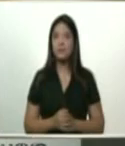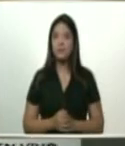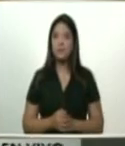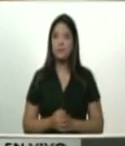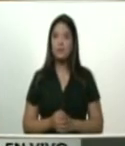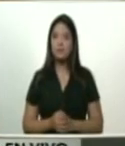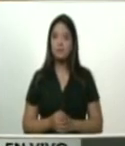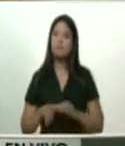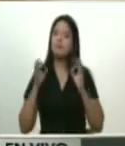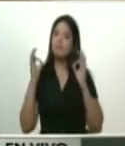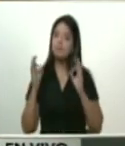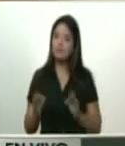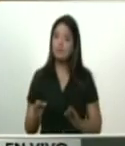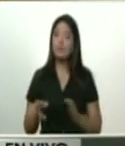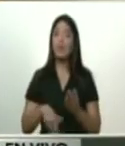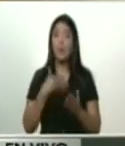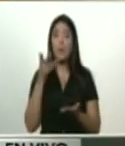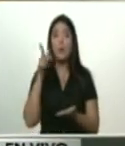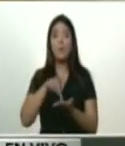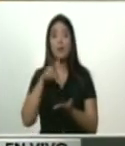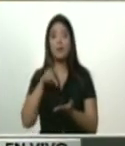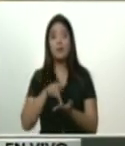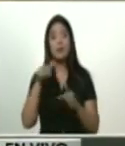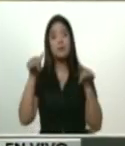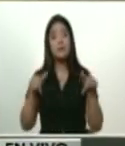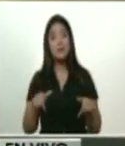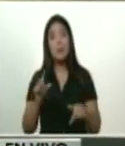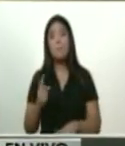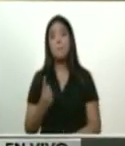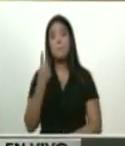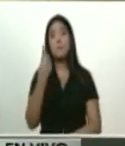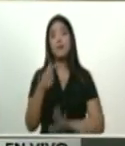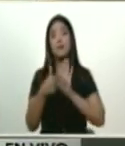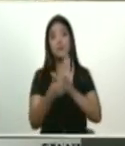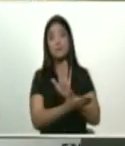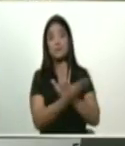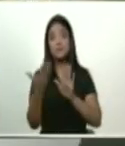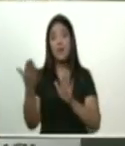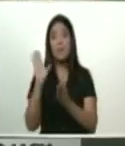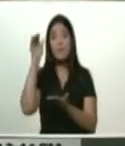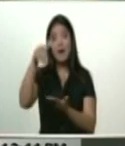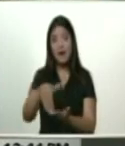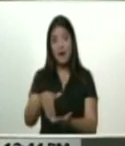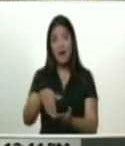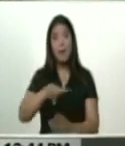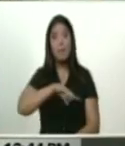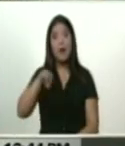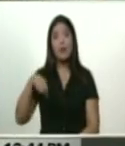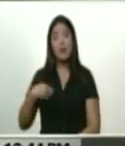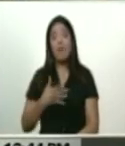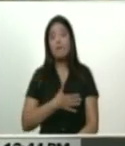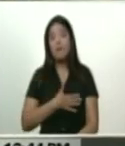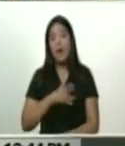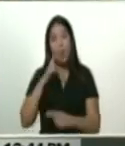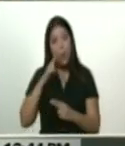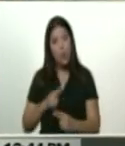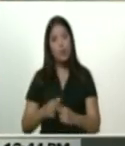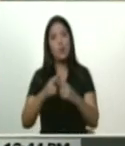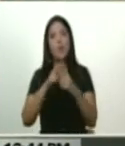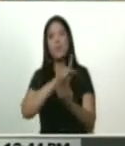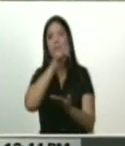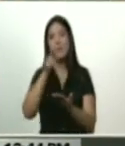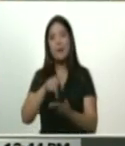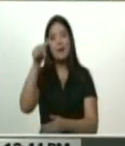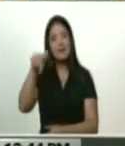hecho formalmente para participar en esta primera edición de Suena Maracay. Para nosotros es un privilegio sumarnos a